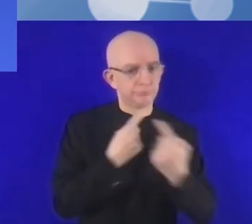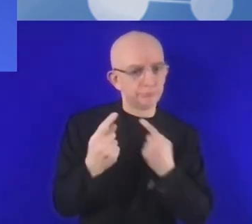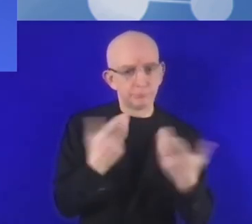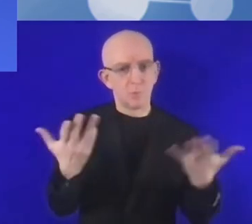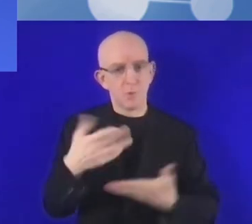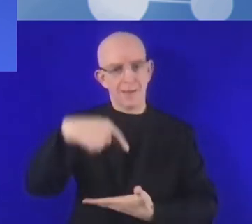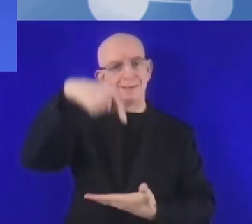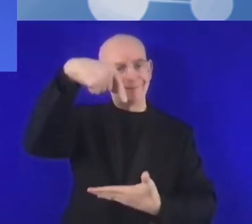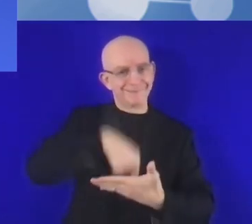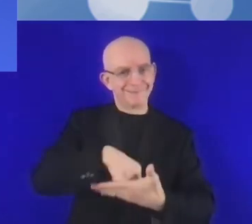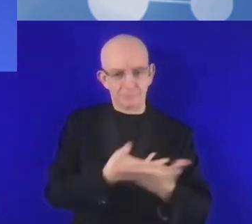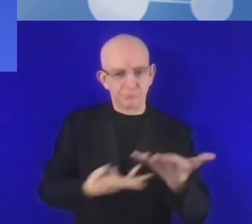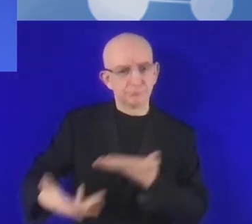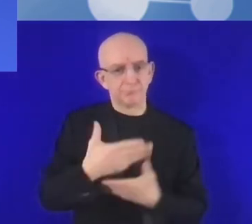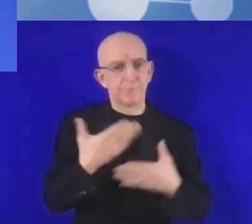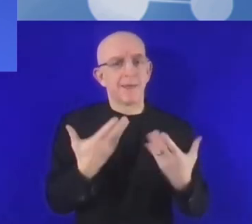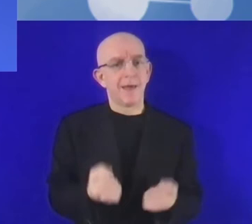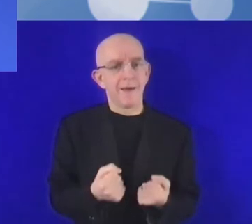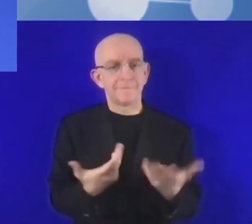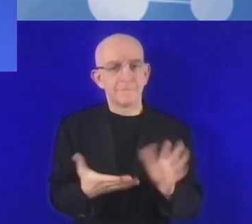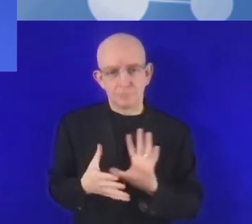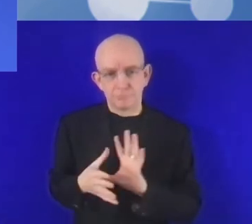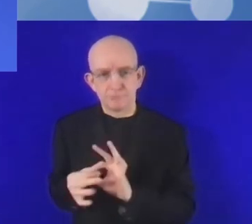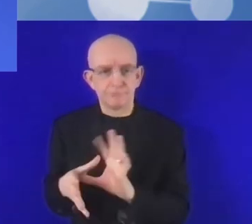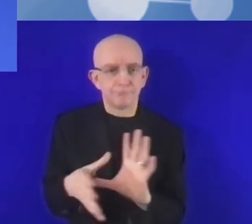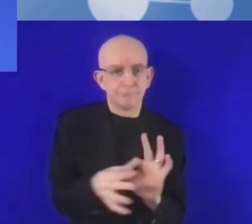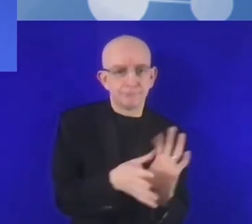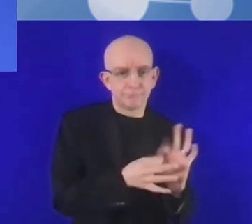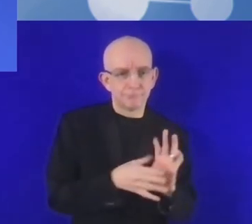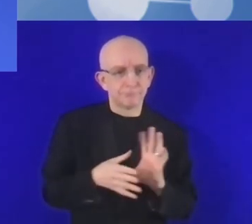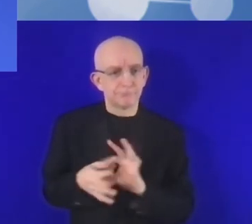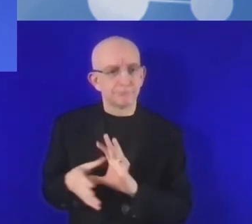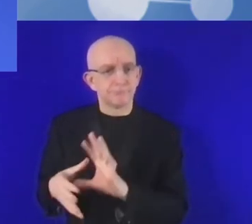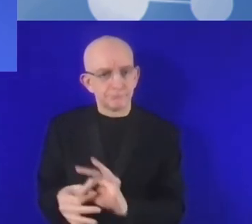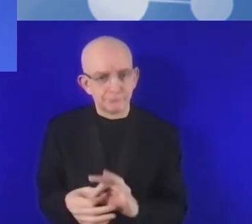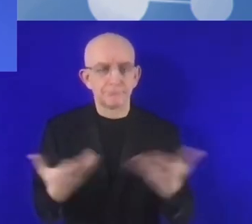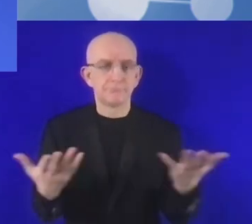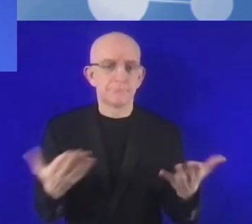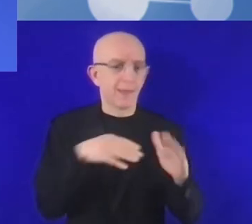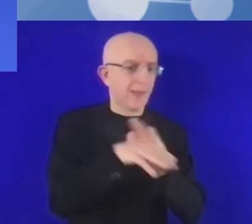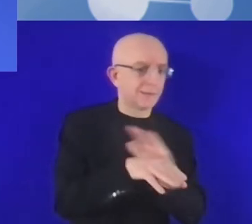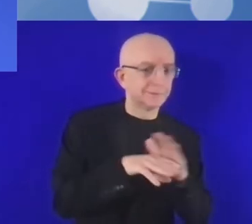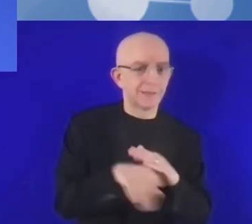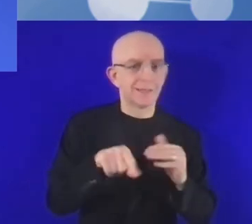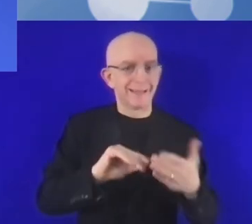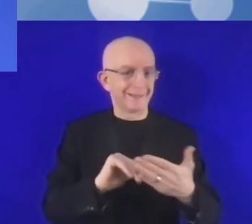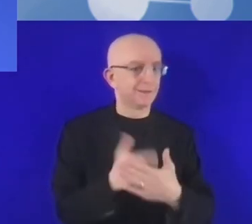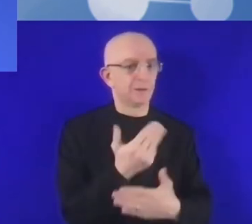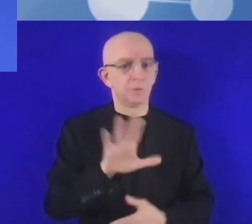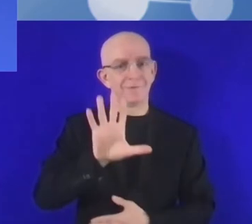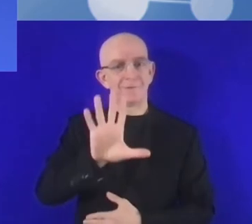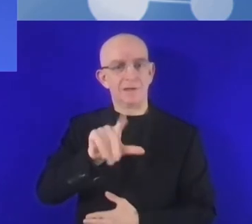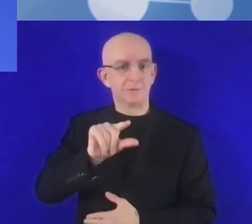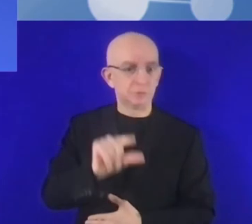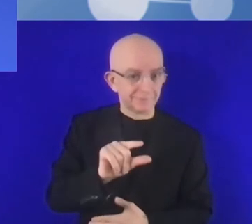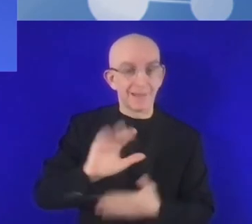6G y el acceso a Internet en general. Fueron los temas abordados aquí. La